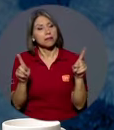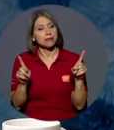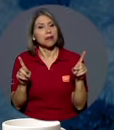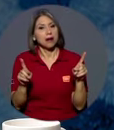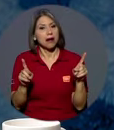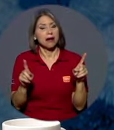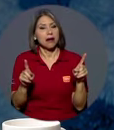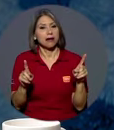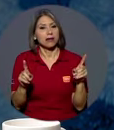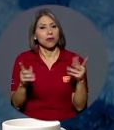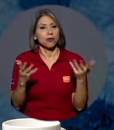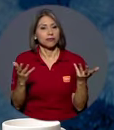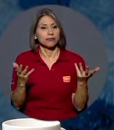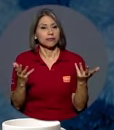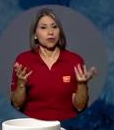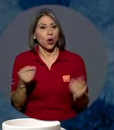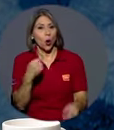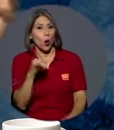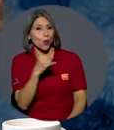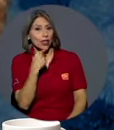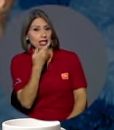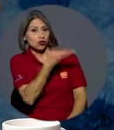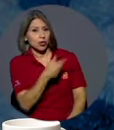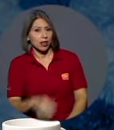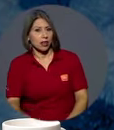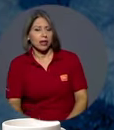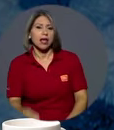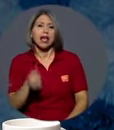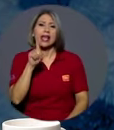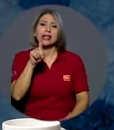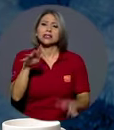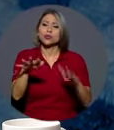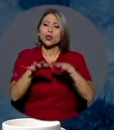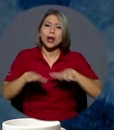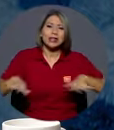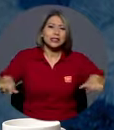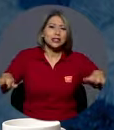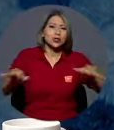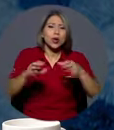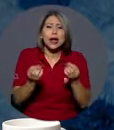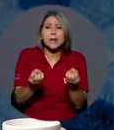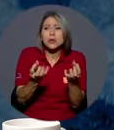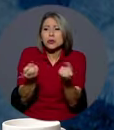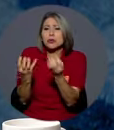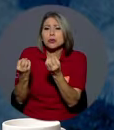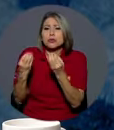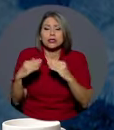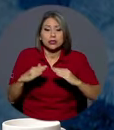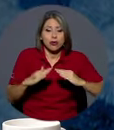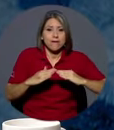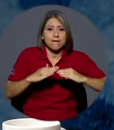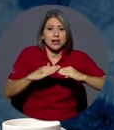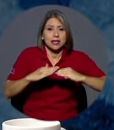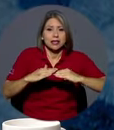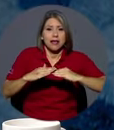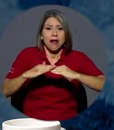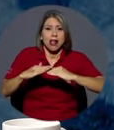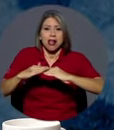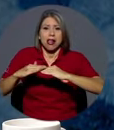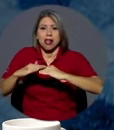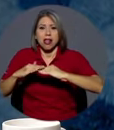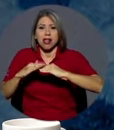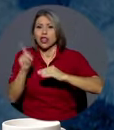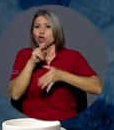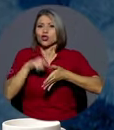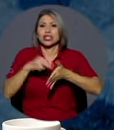¿verdad?, si bien, como ustedes decían, es una zona con una gran cantidad de fallas, no significa que porque